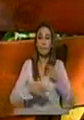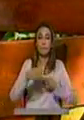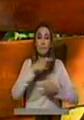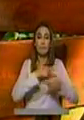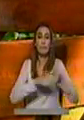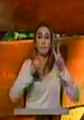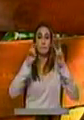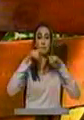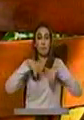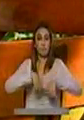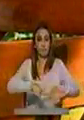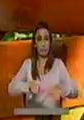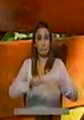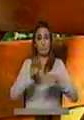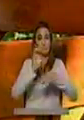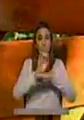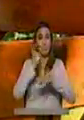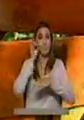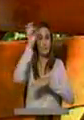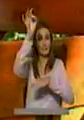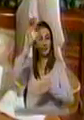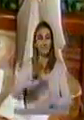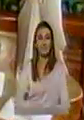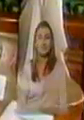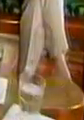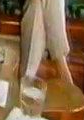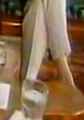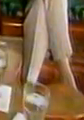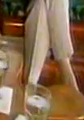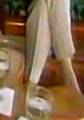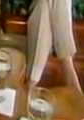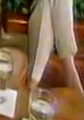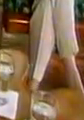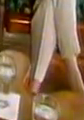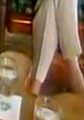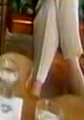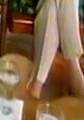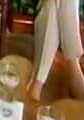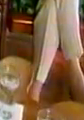de este tema. Sigan con nosotros aquí en Ecuador al Futuro.